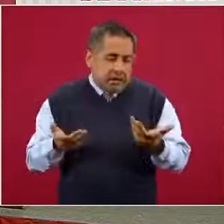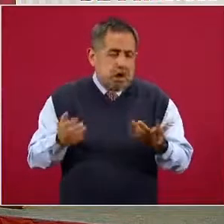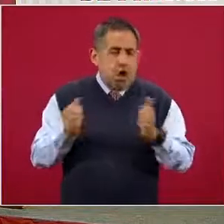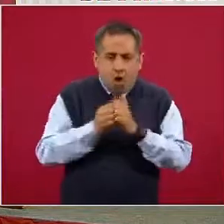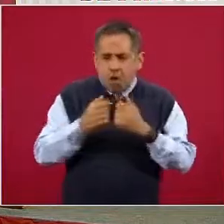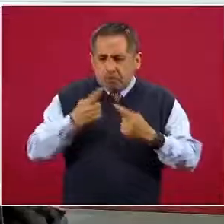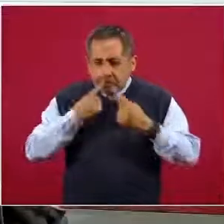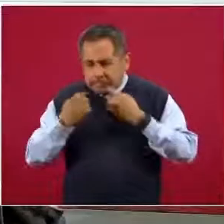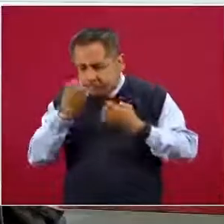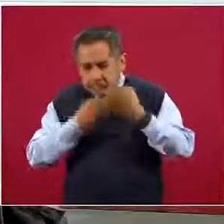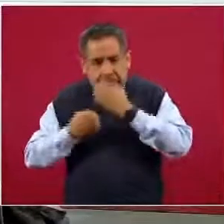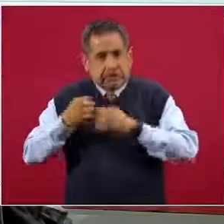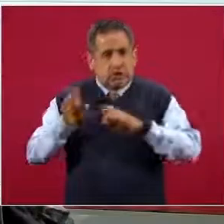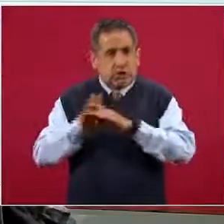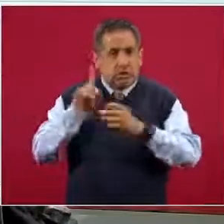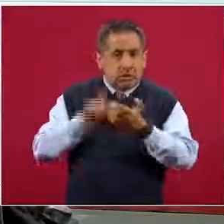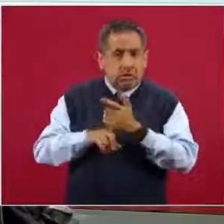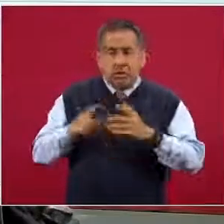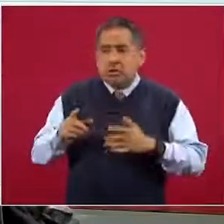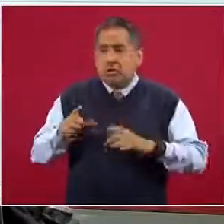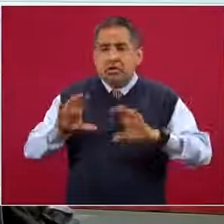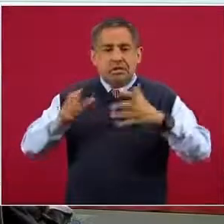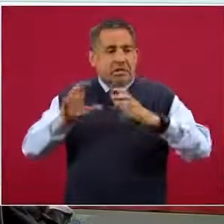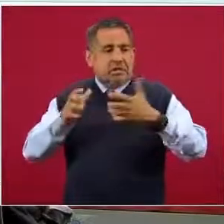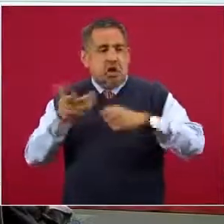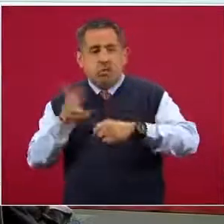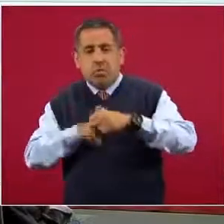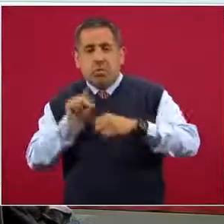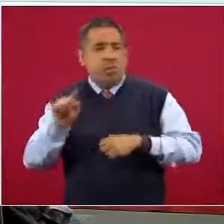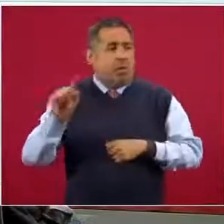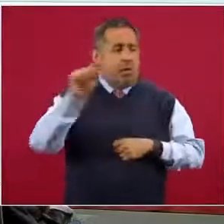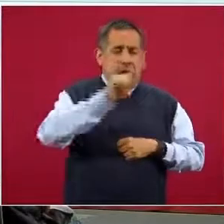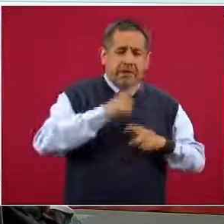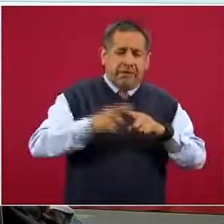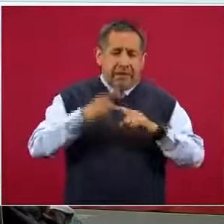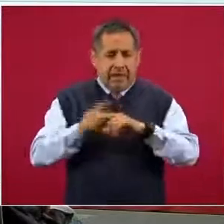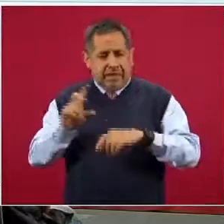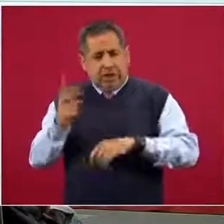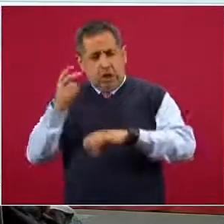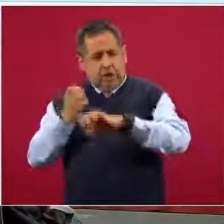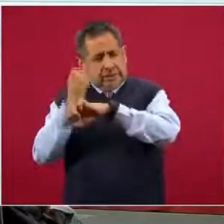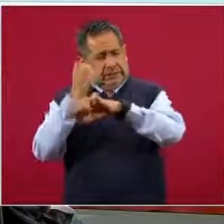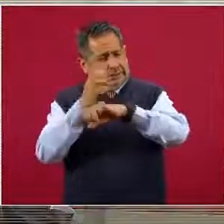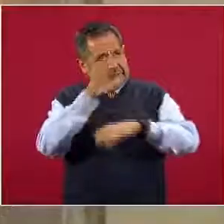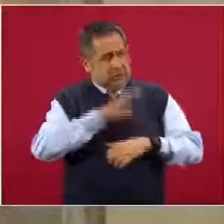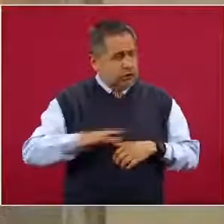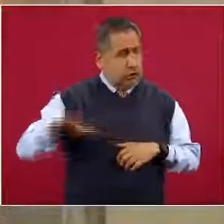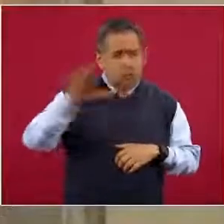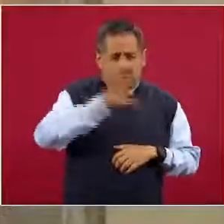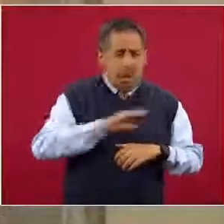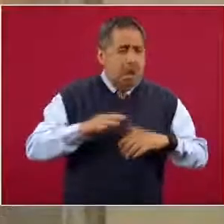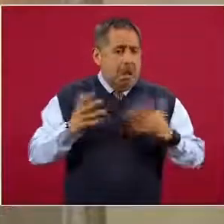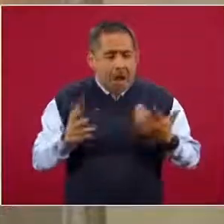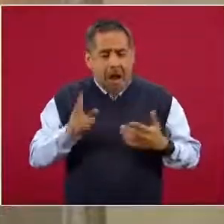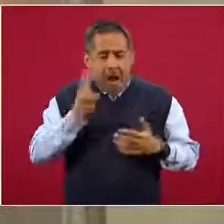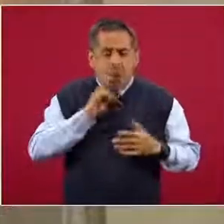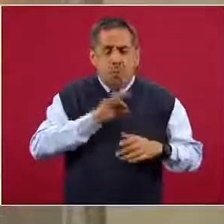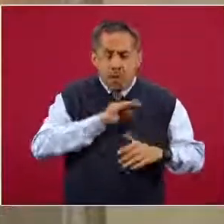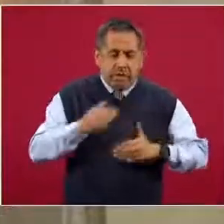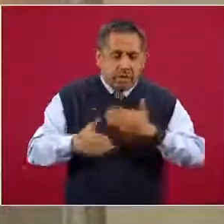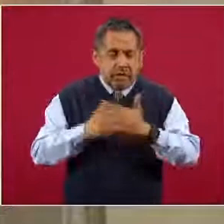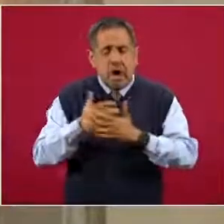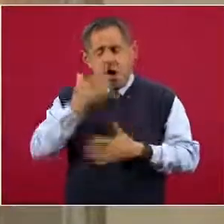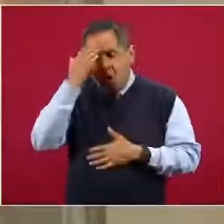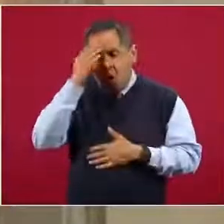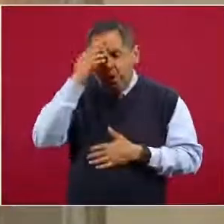del ejercicio que están realizando las unidades en las 32 entidades federativas, podemos empezar a